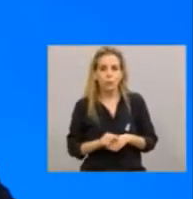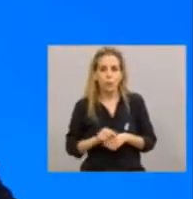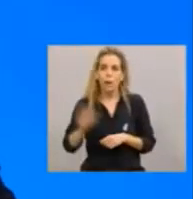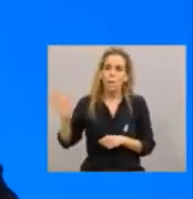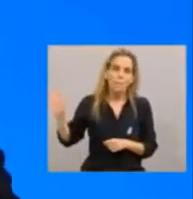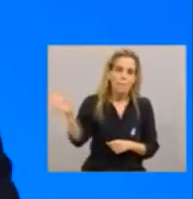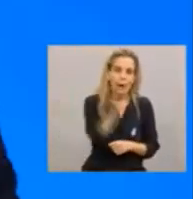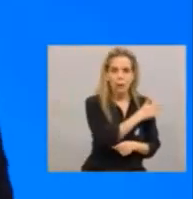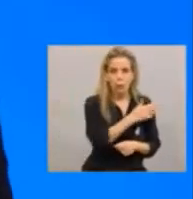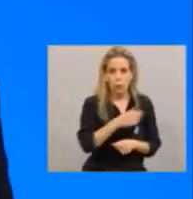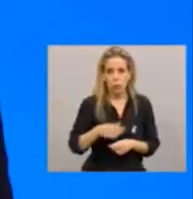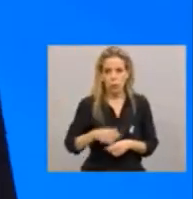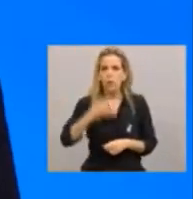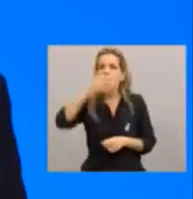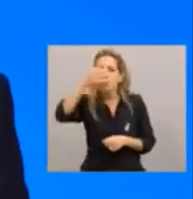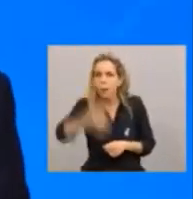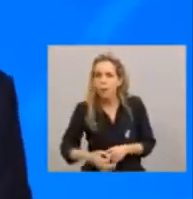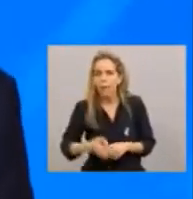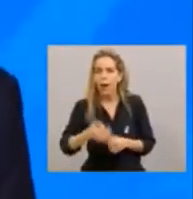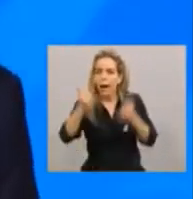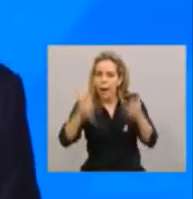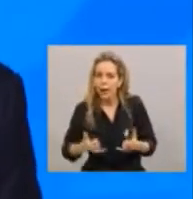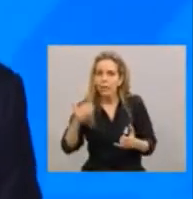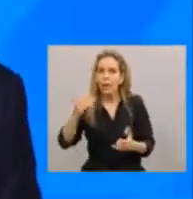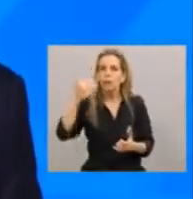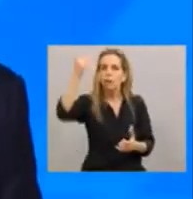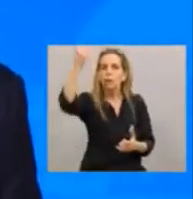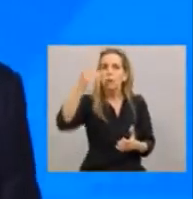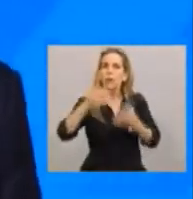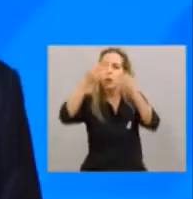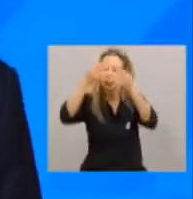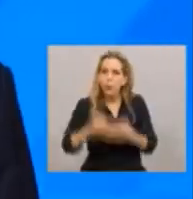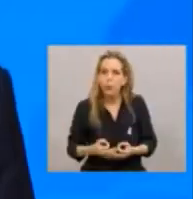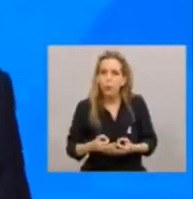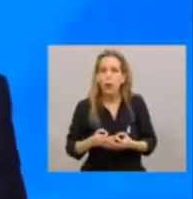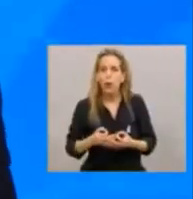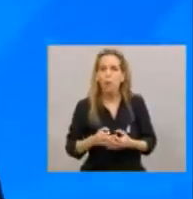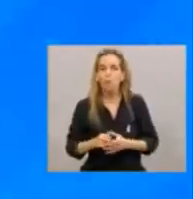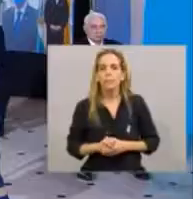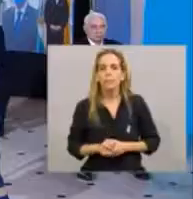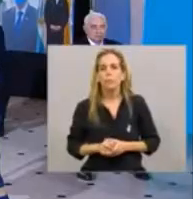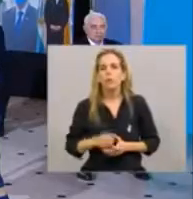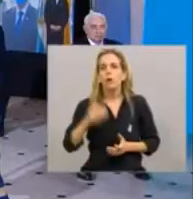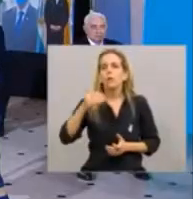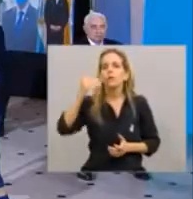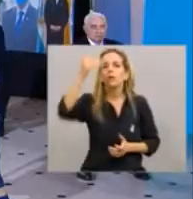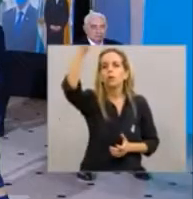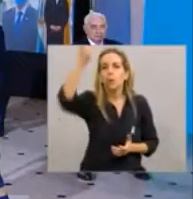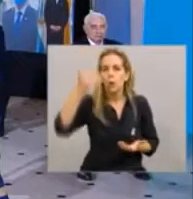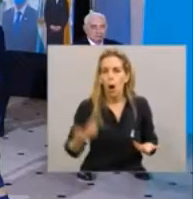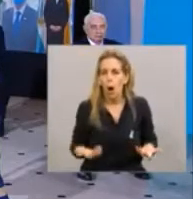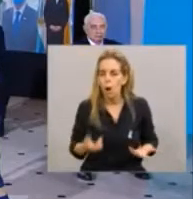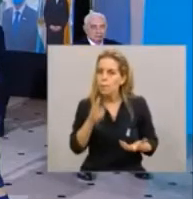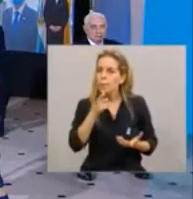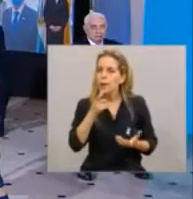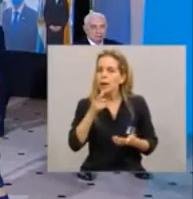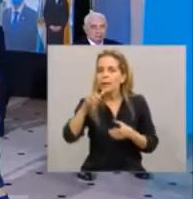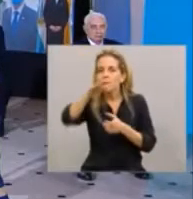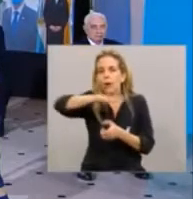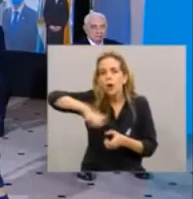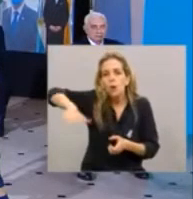todos para que exista allá en los toldos creo que se llamaba